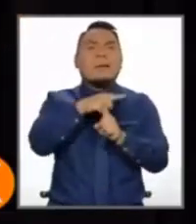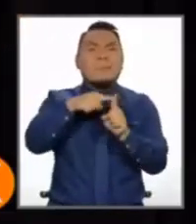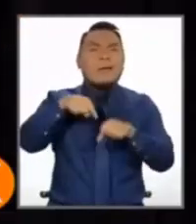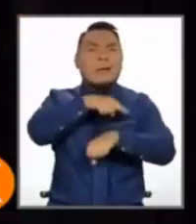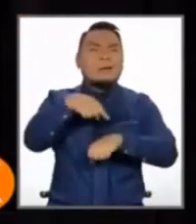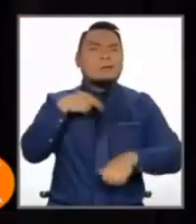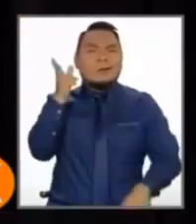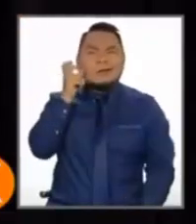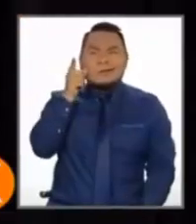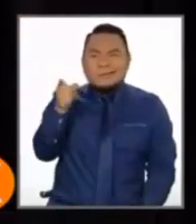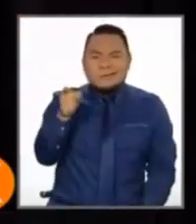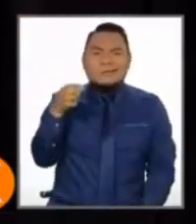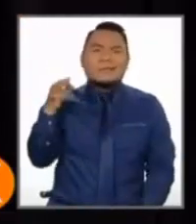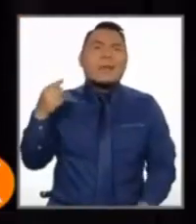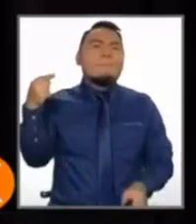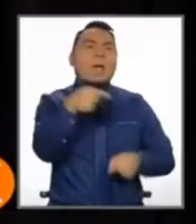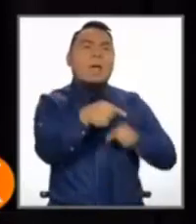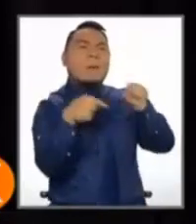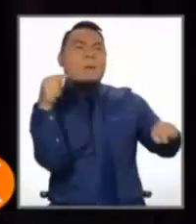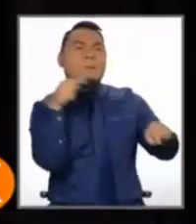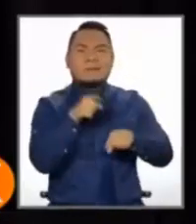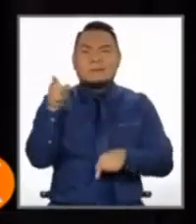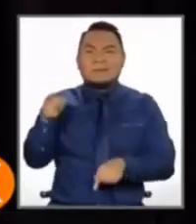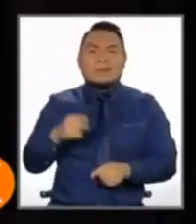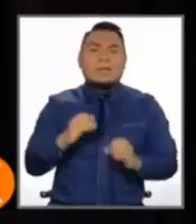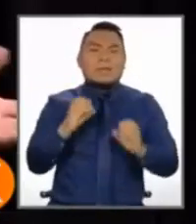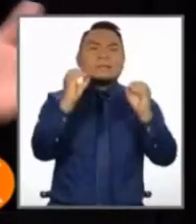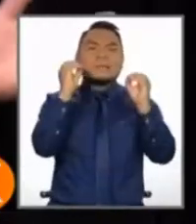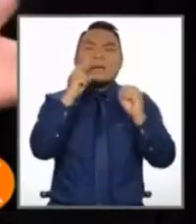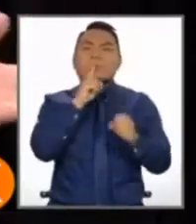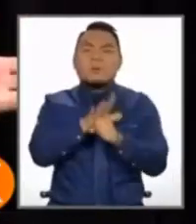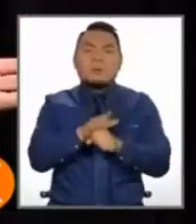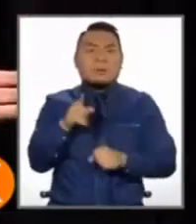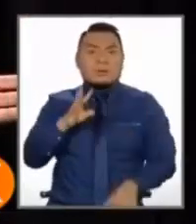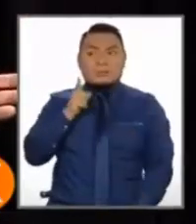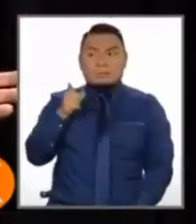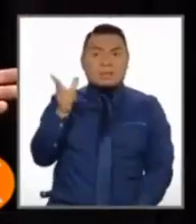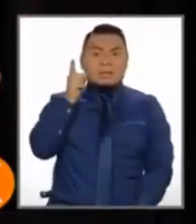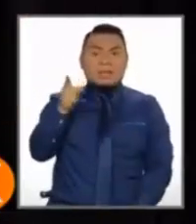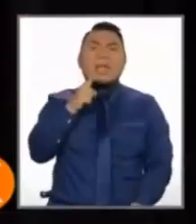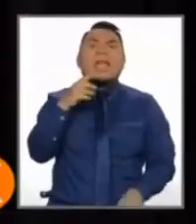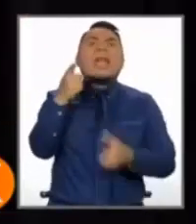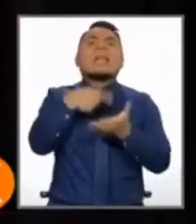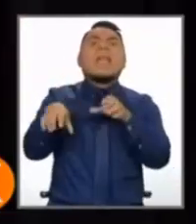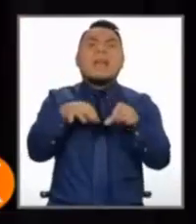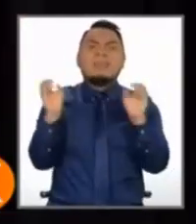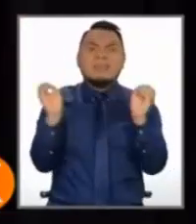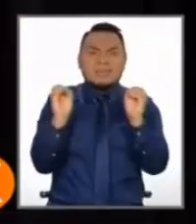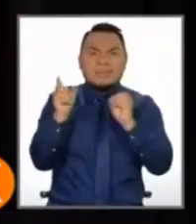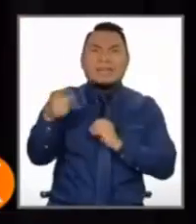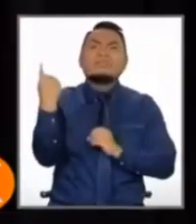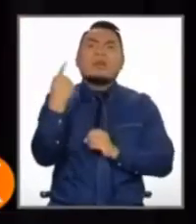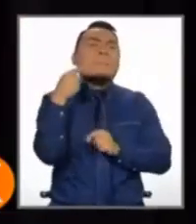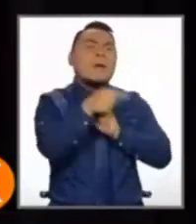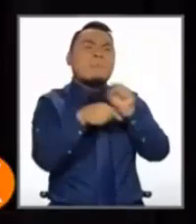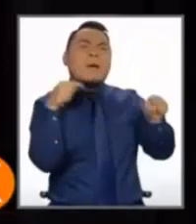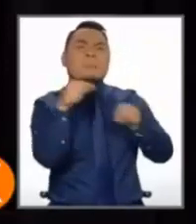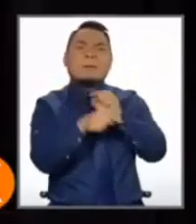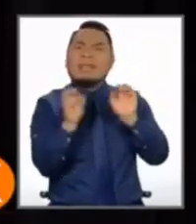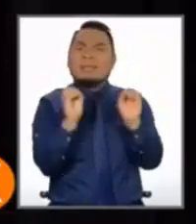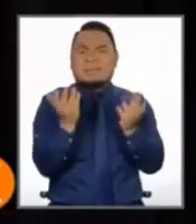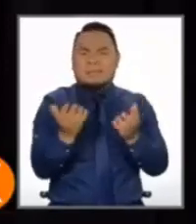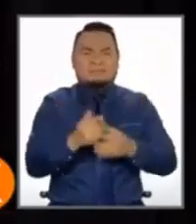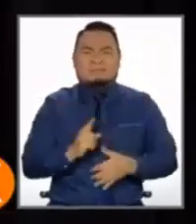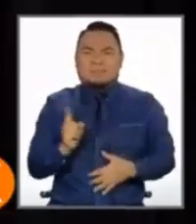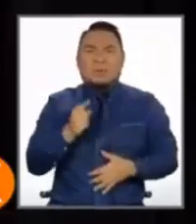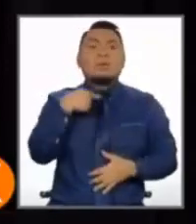escuchando cero promesas. No escucho promesas de este lado. Y ustedes necesitan saber qué es lo